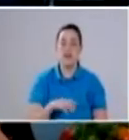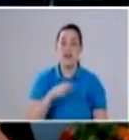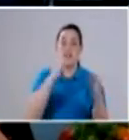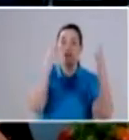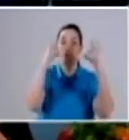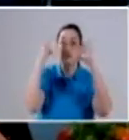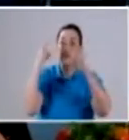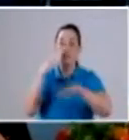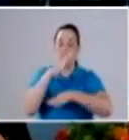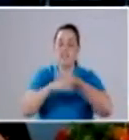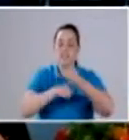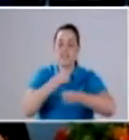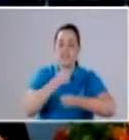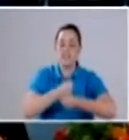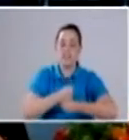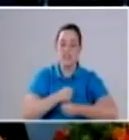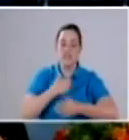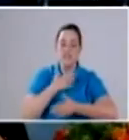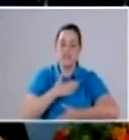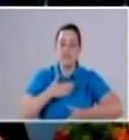Señor.